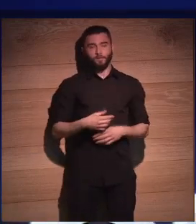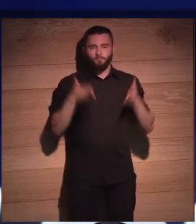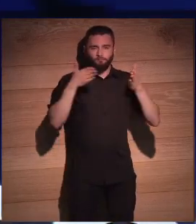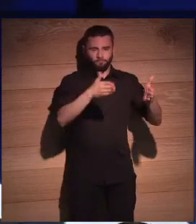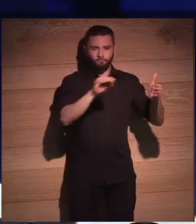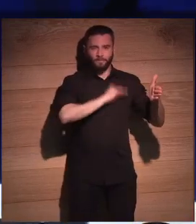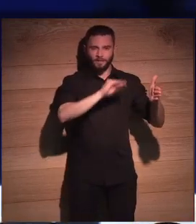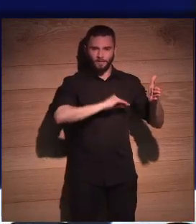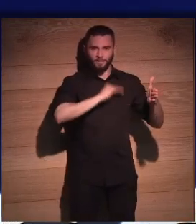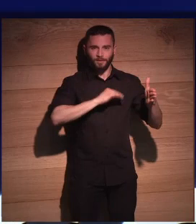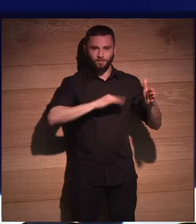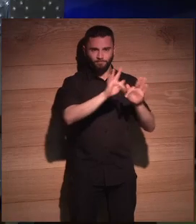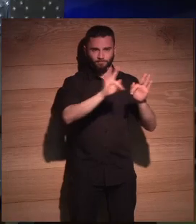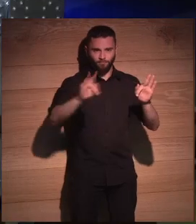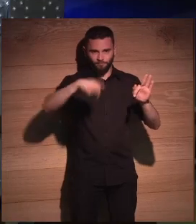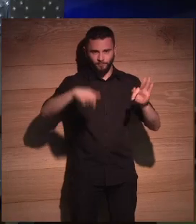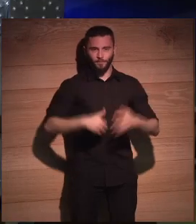bastante, supongo, a lo largo del día de hoy.